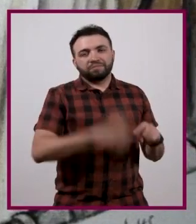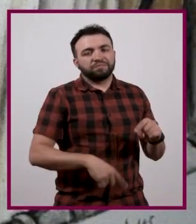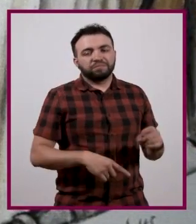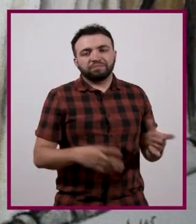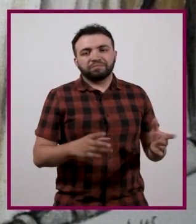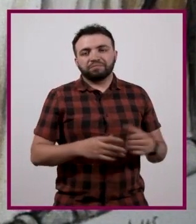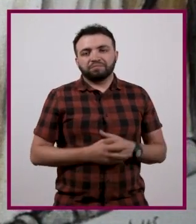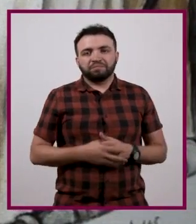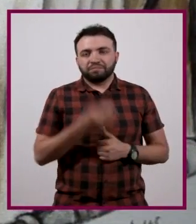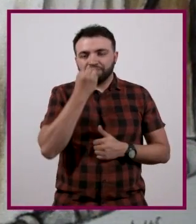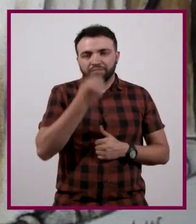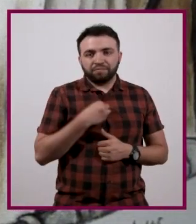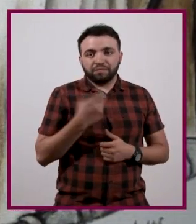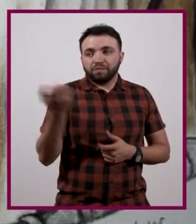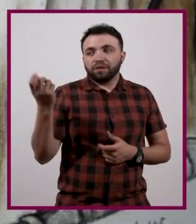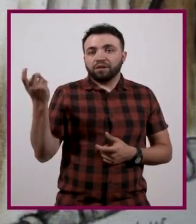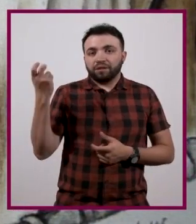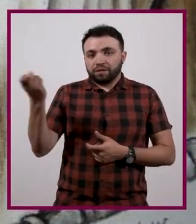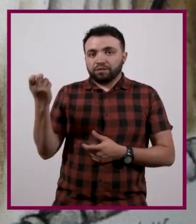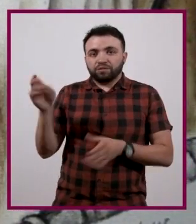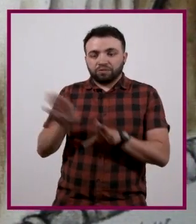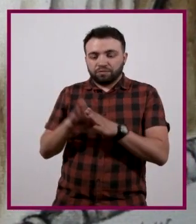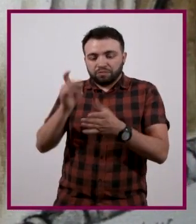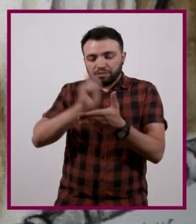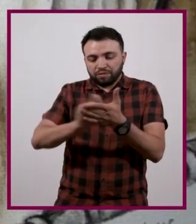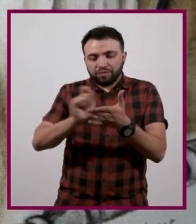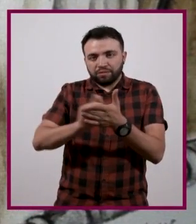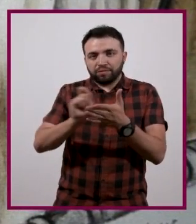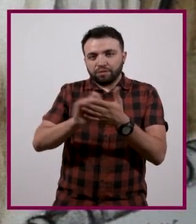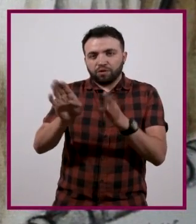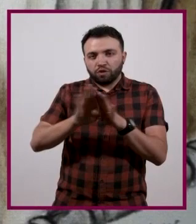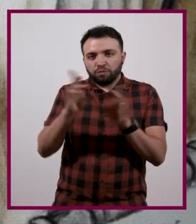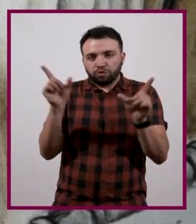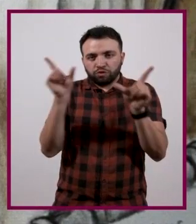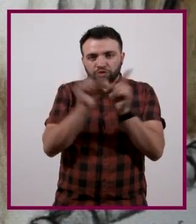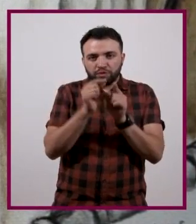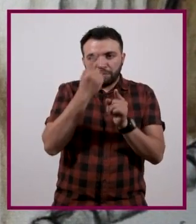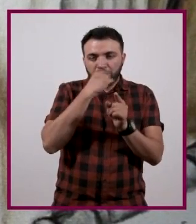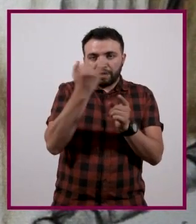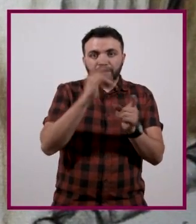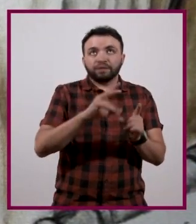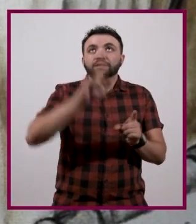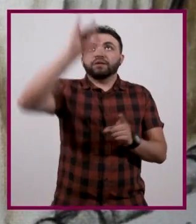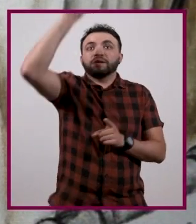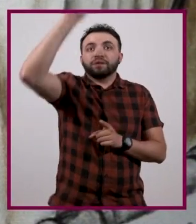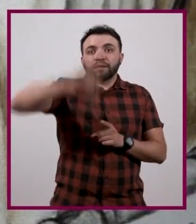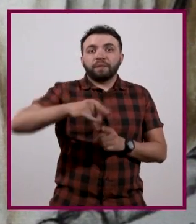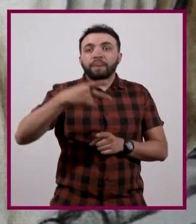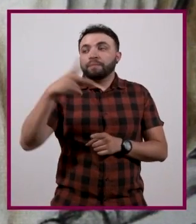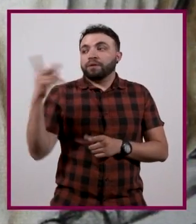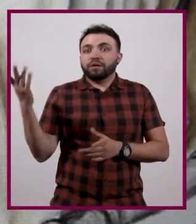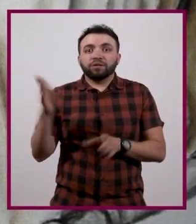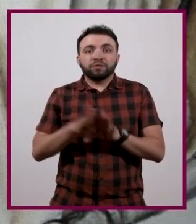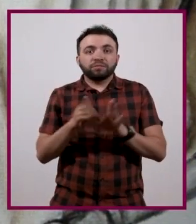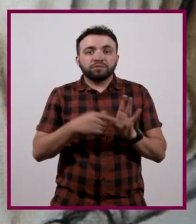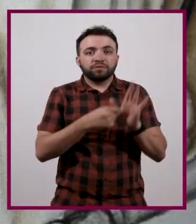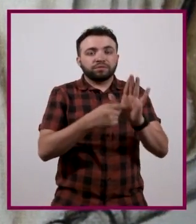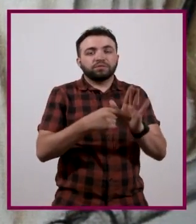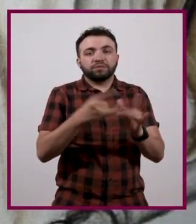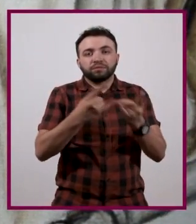los esbozos que hizo para este mural, pero sí, ella se refería a esa historia con mucha tristeza. Y después